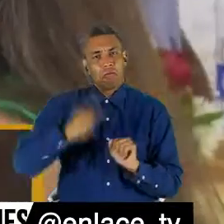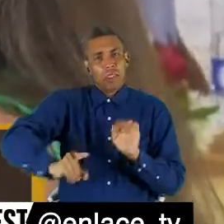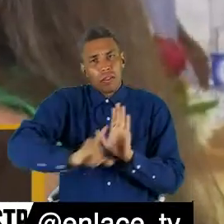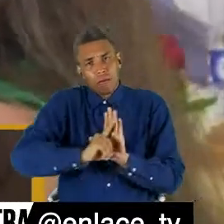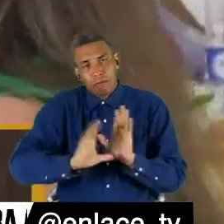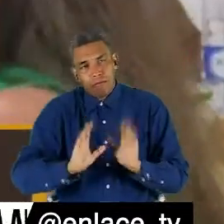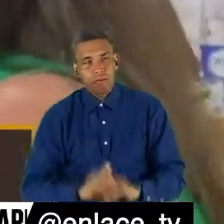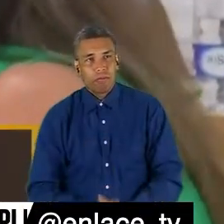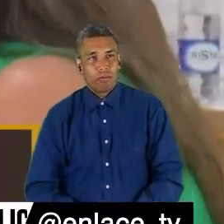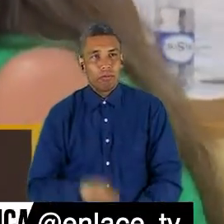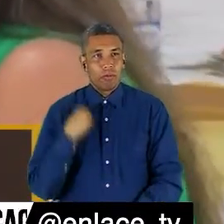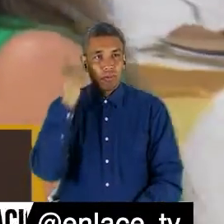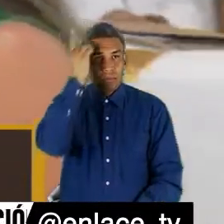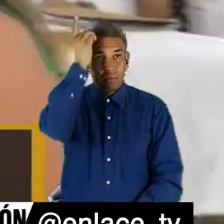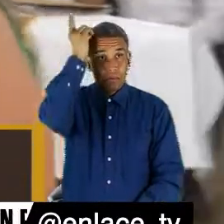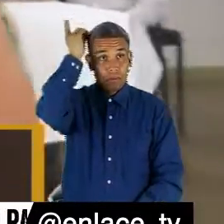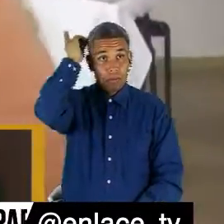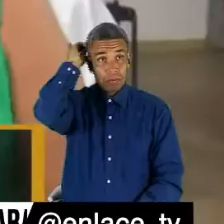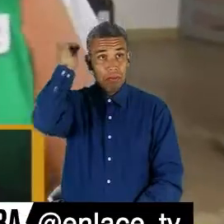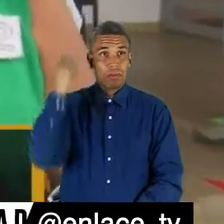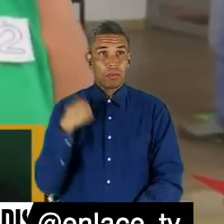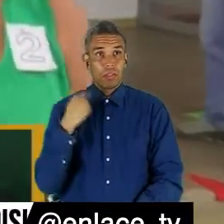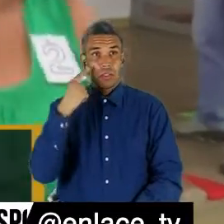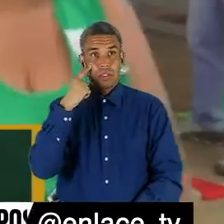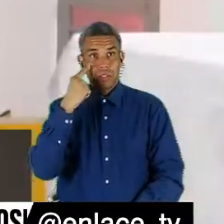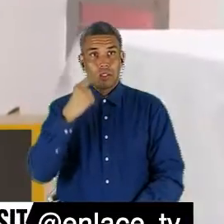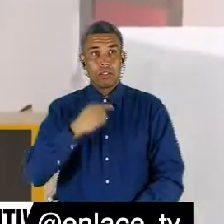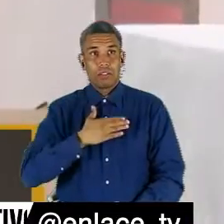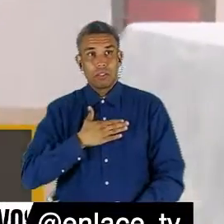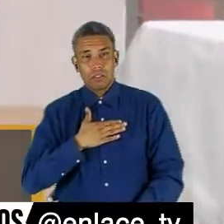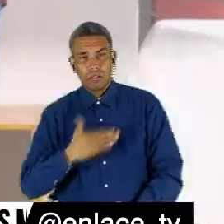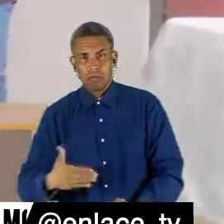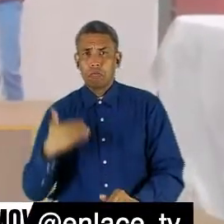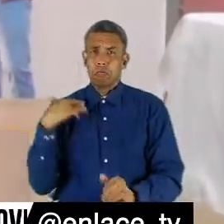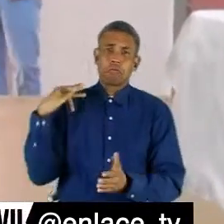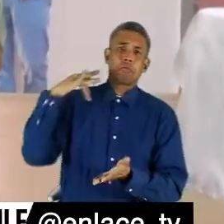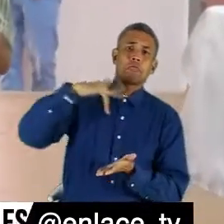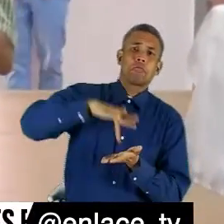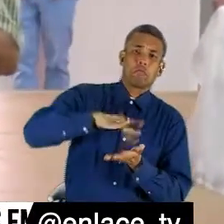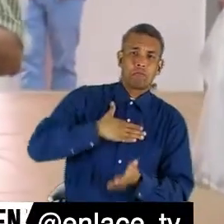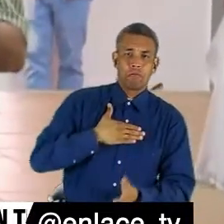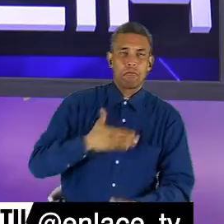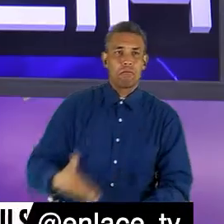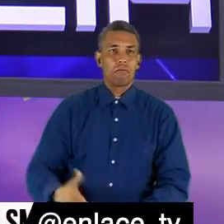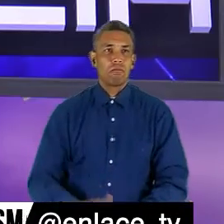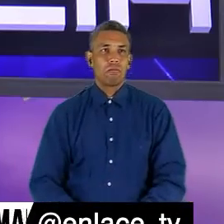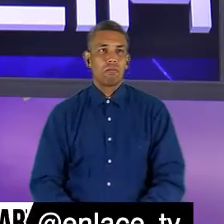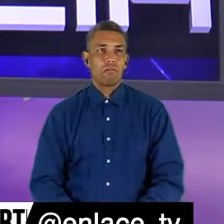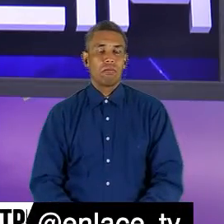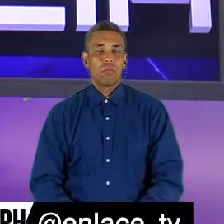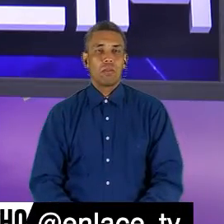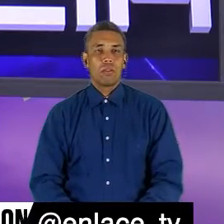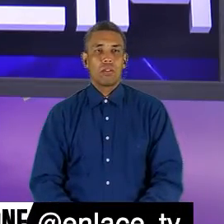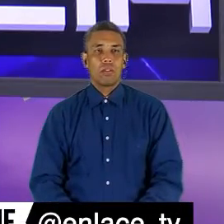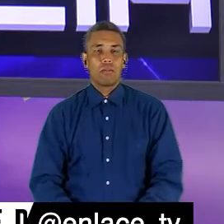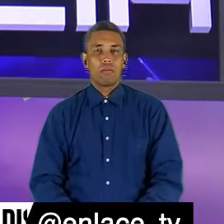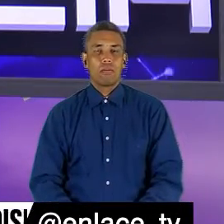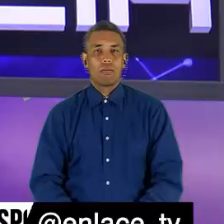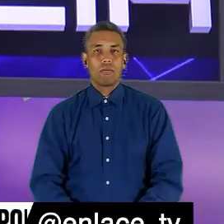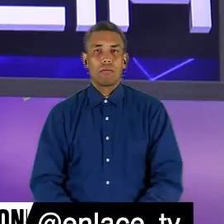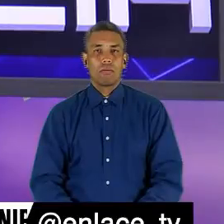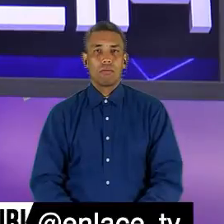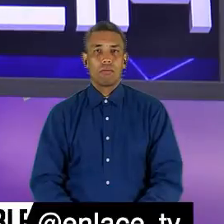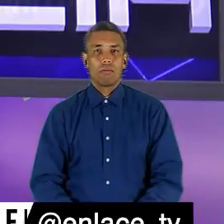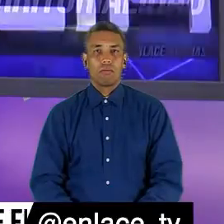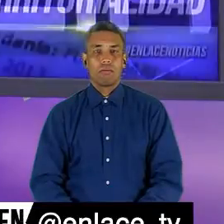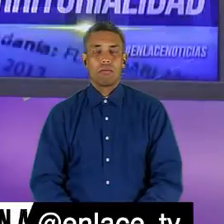víctimas. El alcalde de Barranca Bermeja, Darío Echeverri Serrano, ha acompañado con su presencia este proceso. El alcalde de Barranca